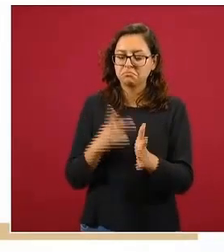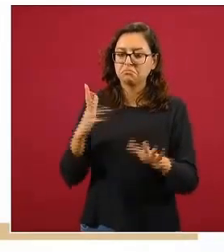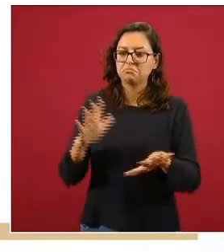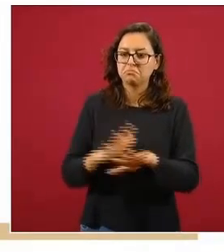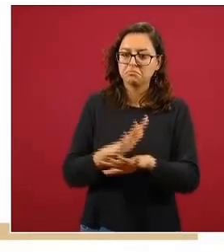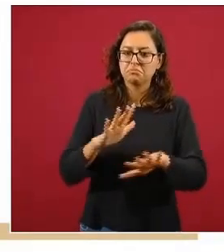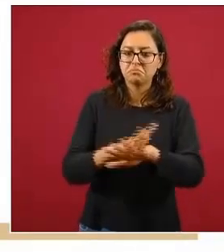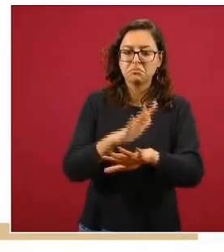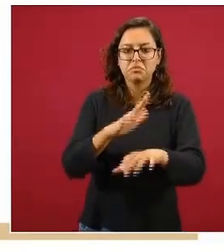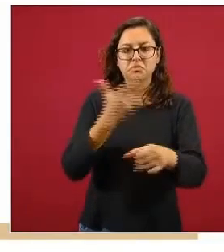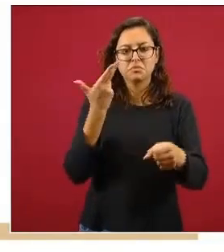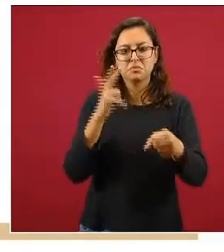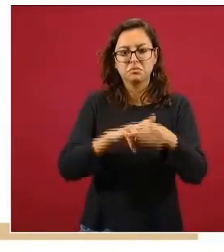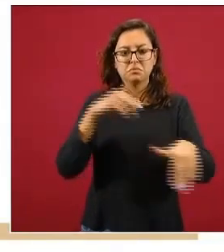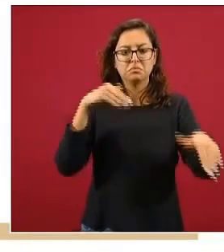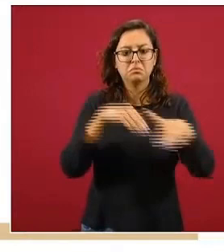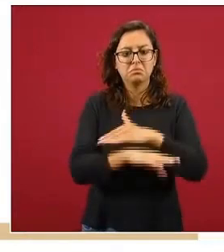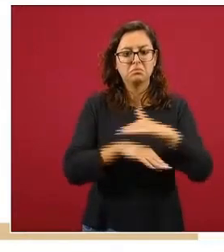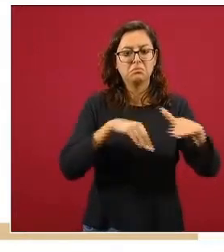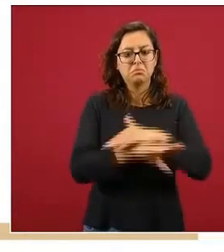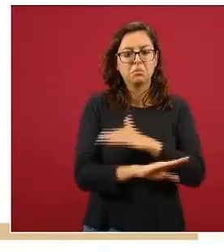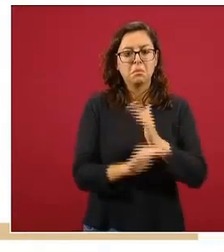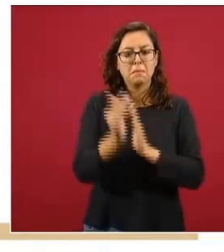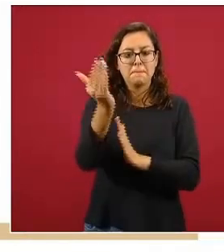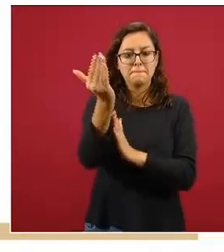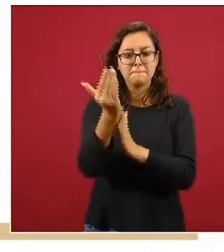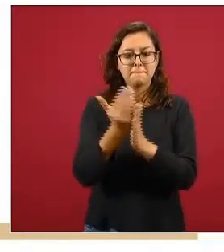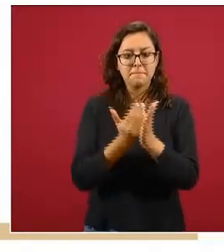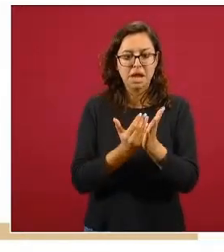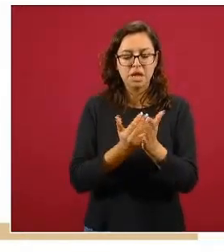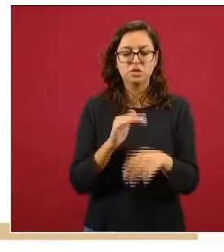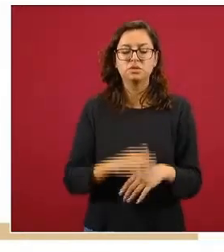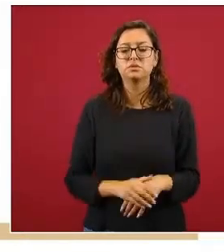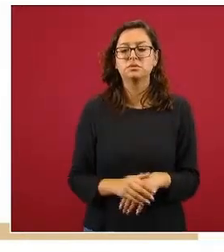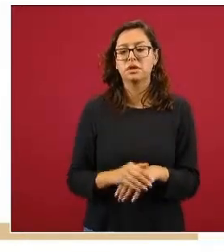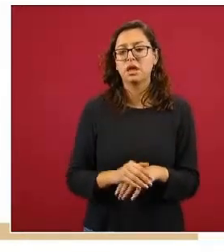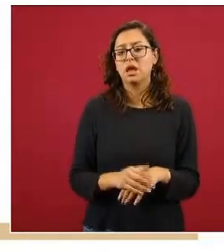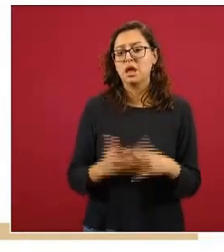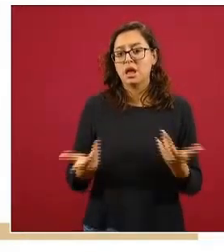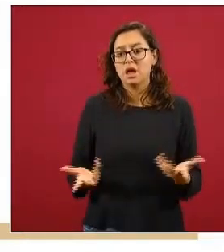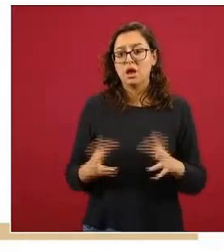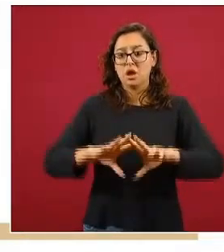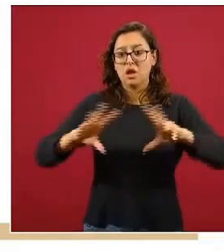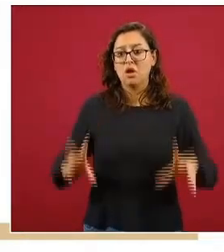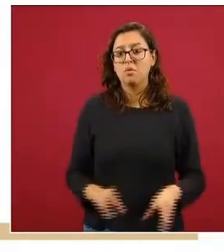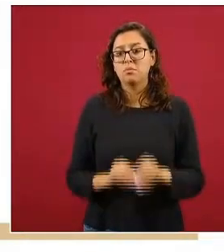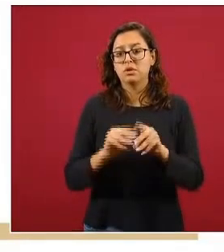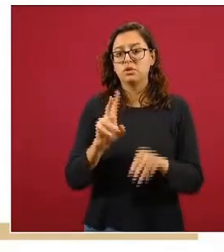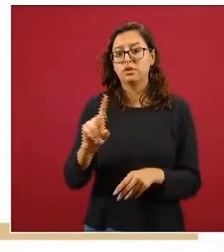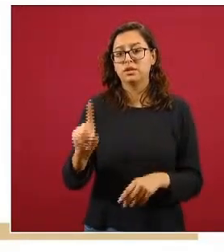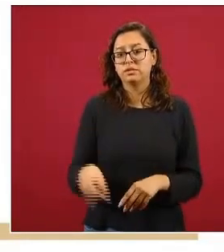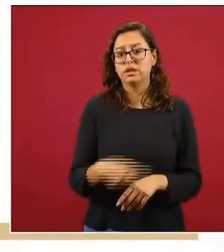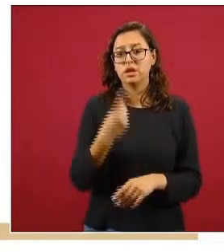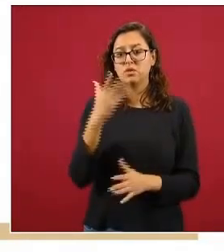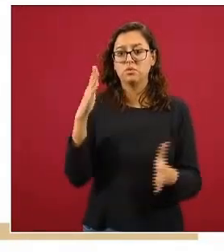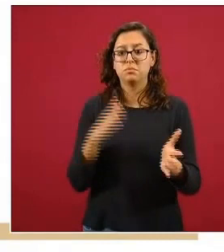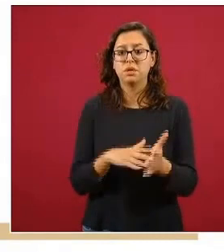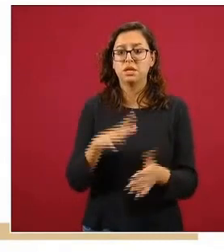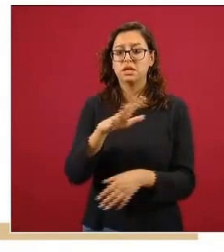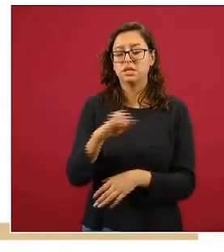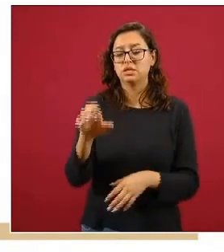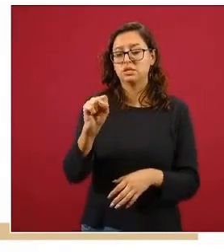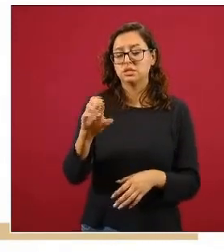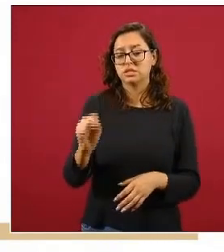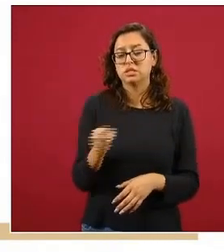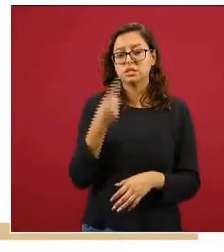reduciendo la ocupación hospitalaria. En este momento tenemos de las 31.561 camas destinadas al